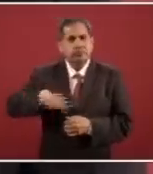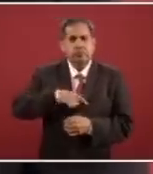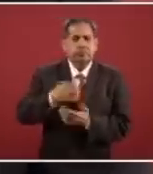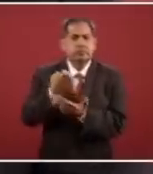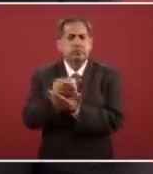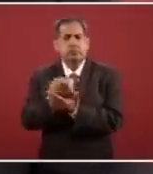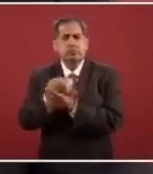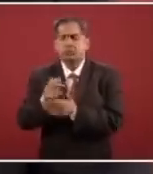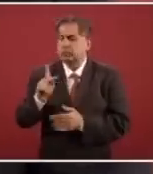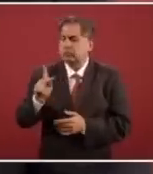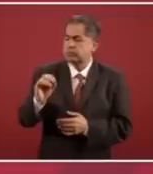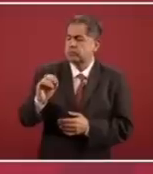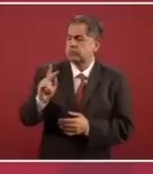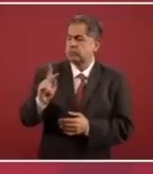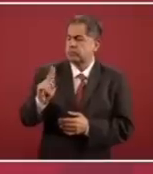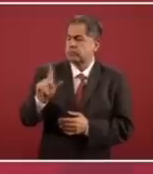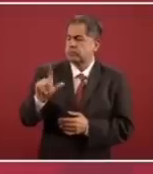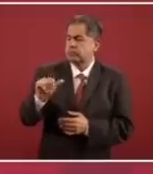economía popular